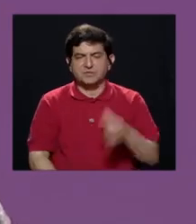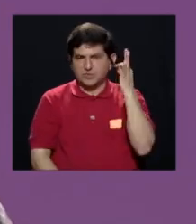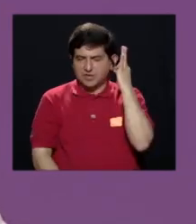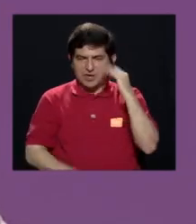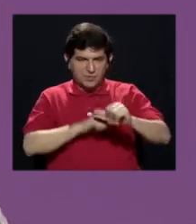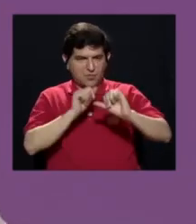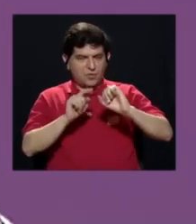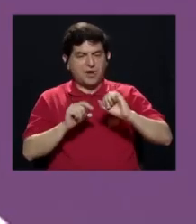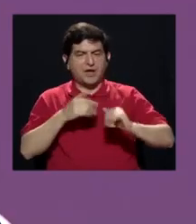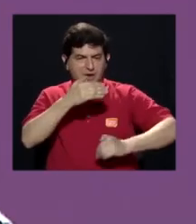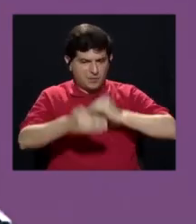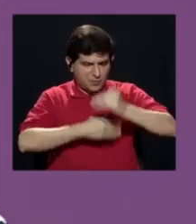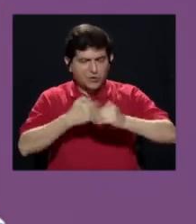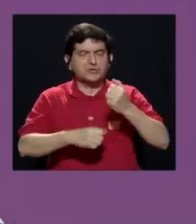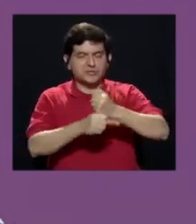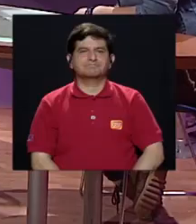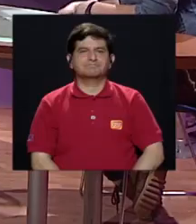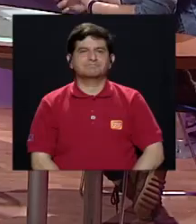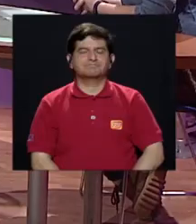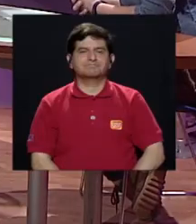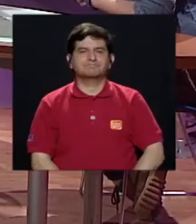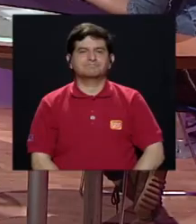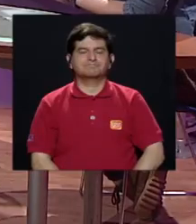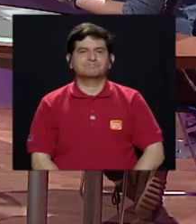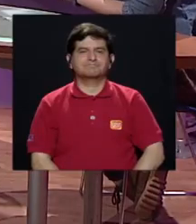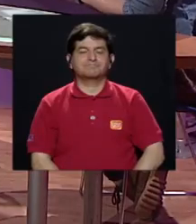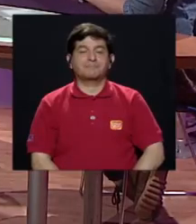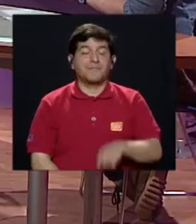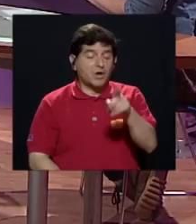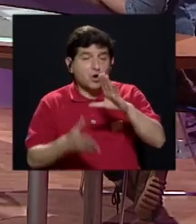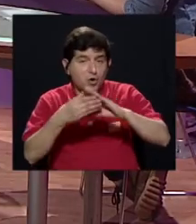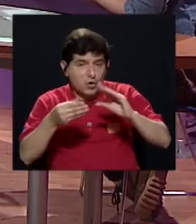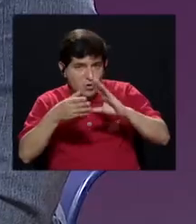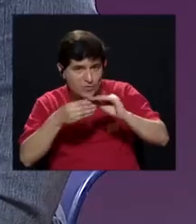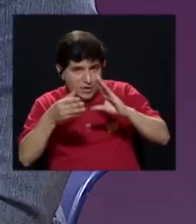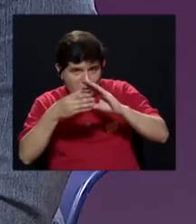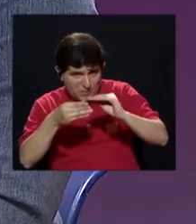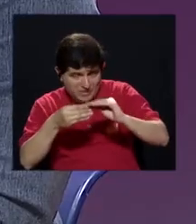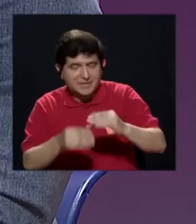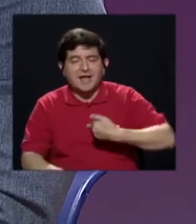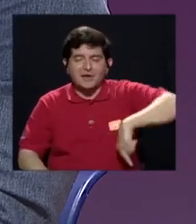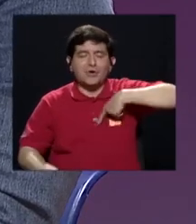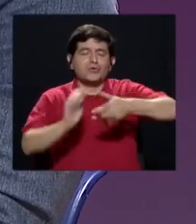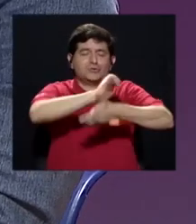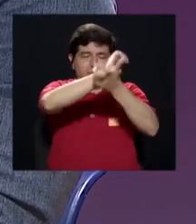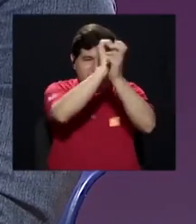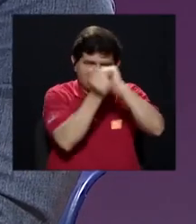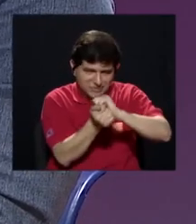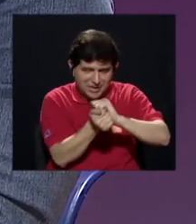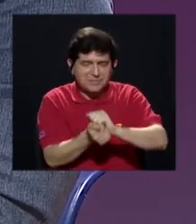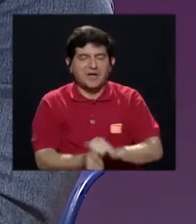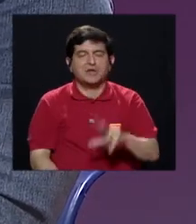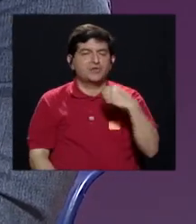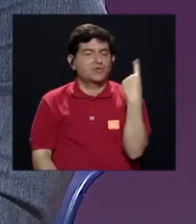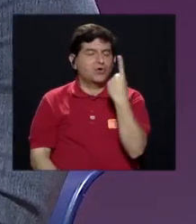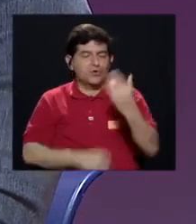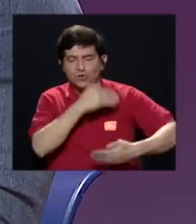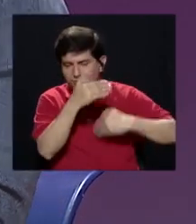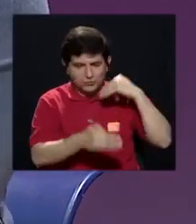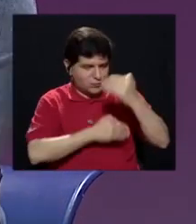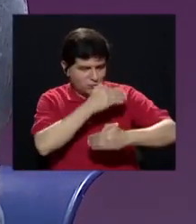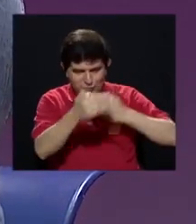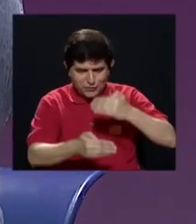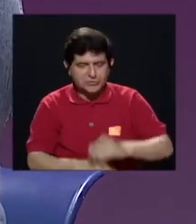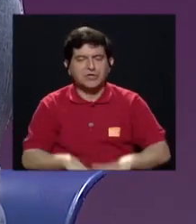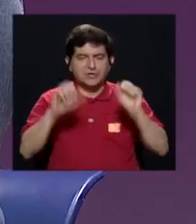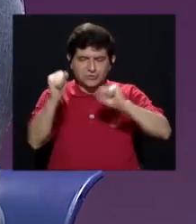también trabajar la masculinidad. Claro. Ok, con esto que comentaban, ¿verdad? De que vamos transformando entonces también no solo los procesos, ¿verdad?